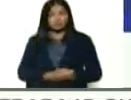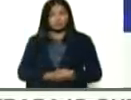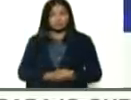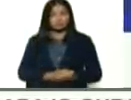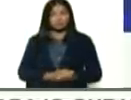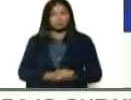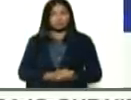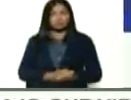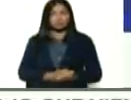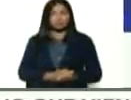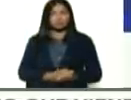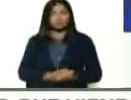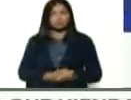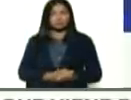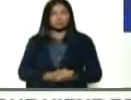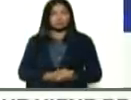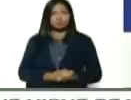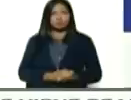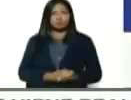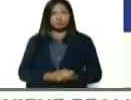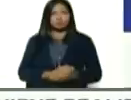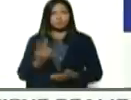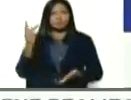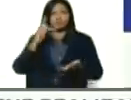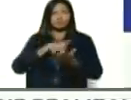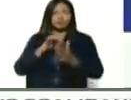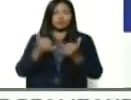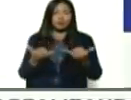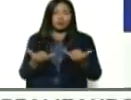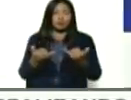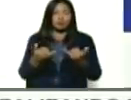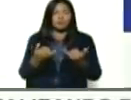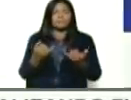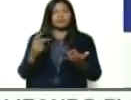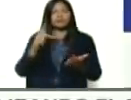presionante participó casi el 80%